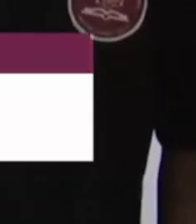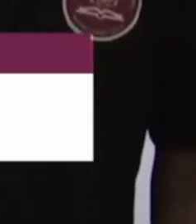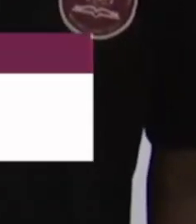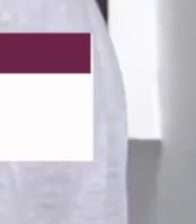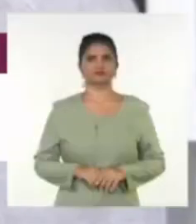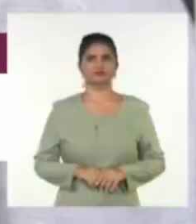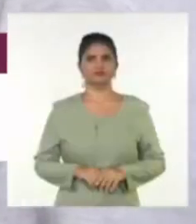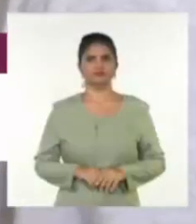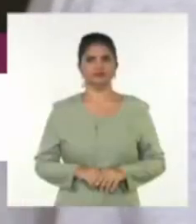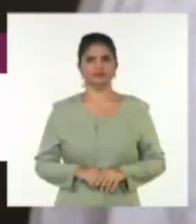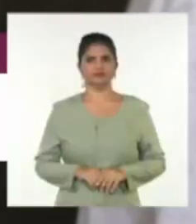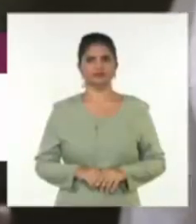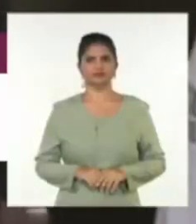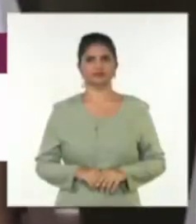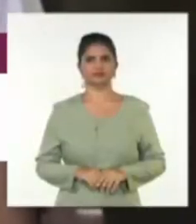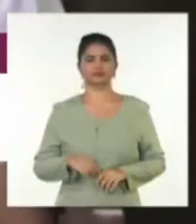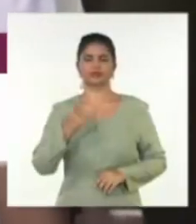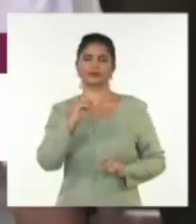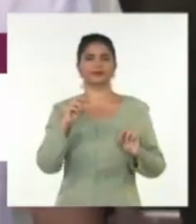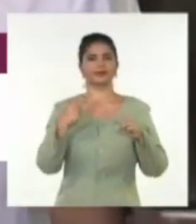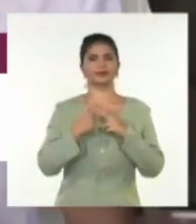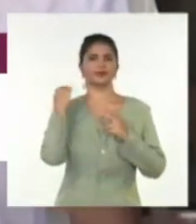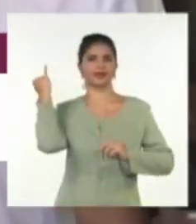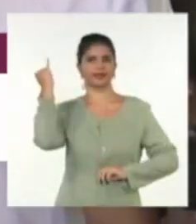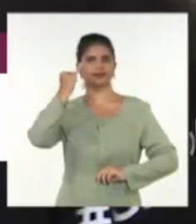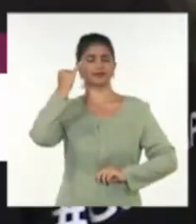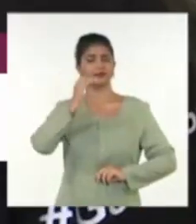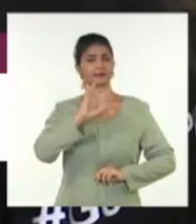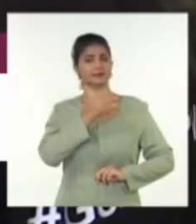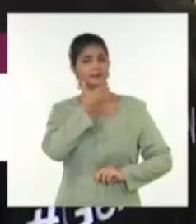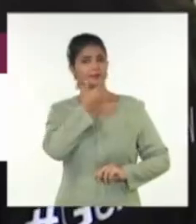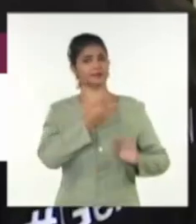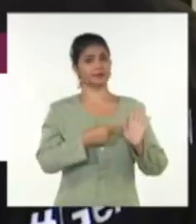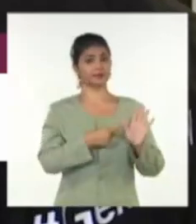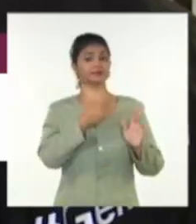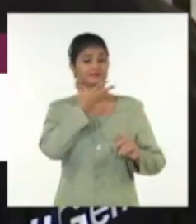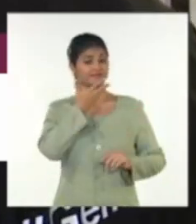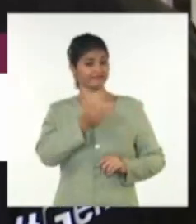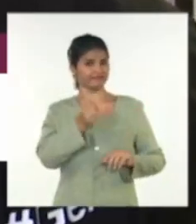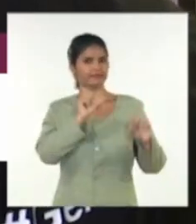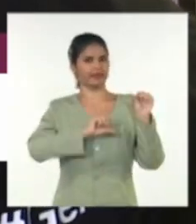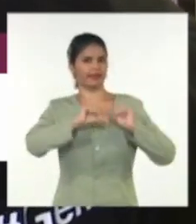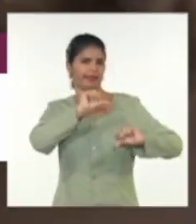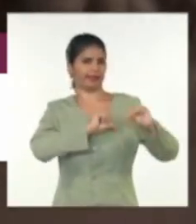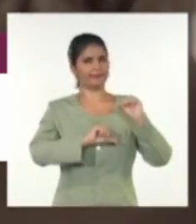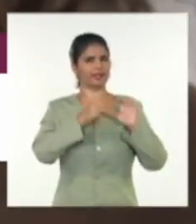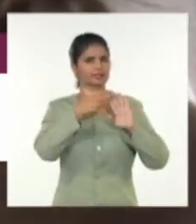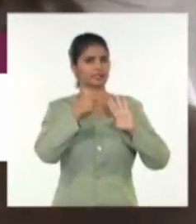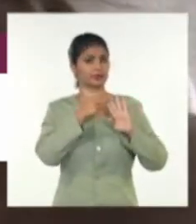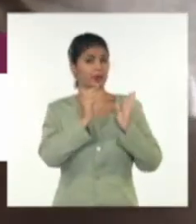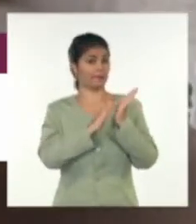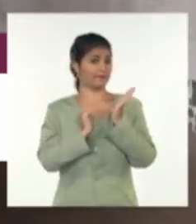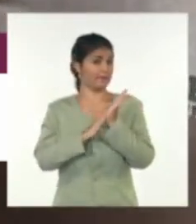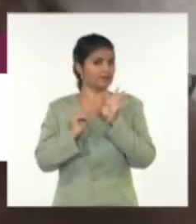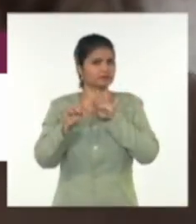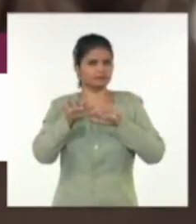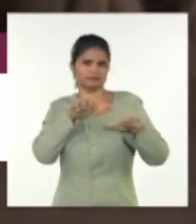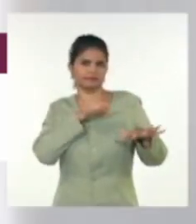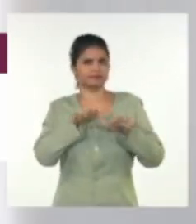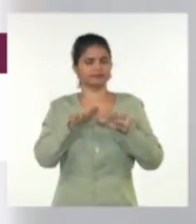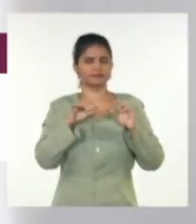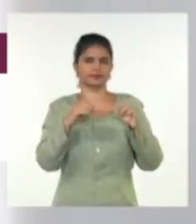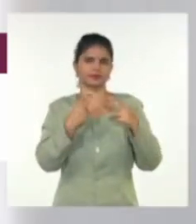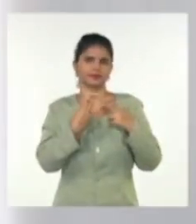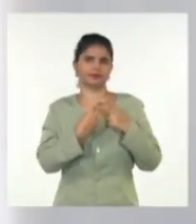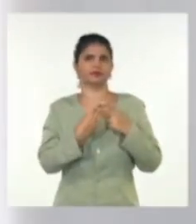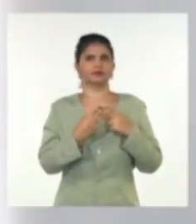una Olimpiada Internacional. Jóvenes amantes de la química que llevan meses preparándose para esta competencia.